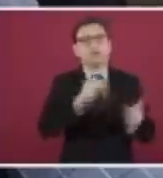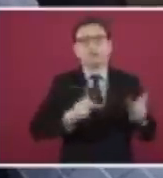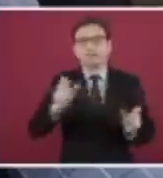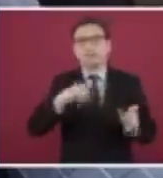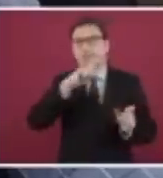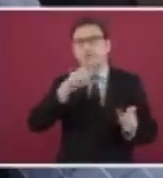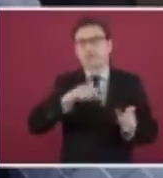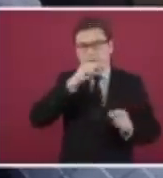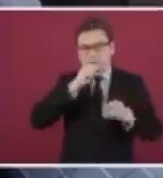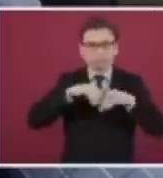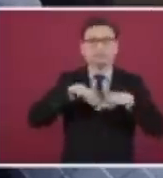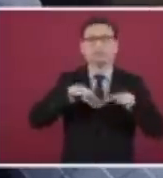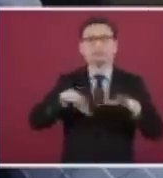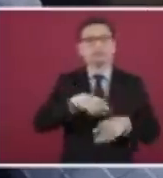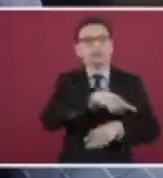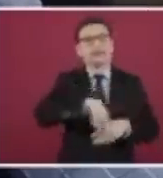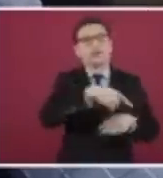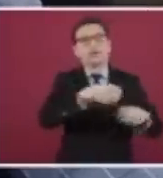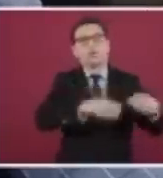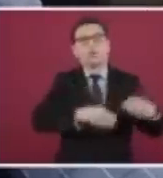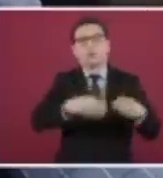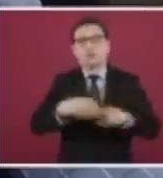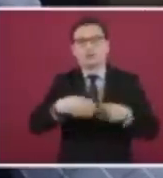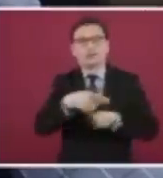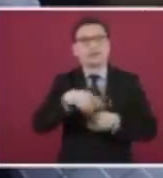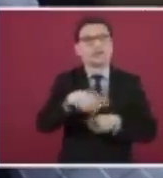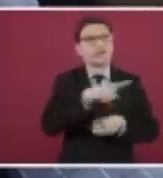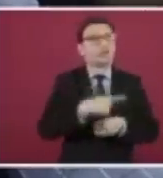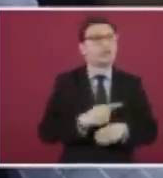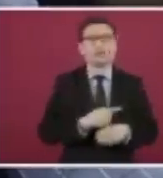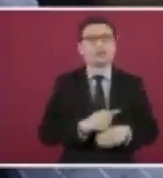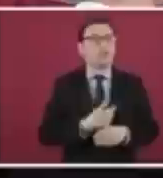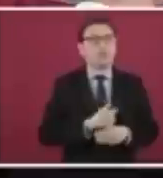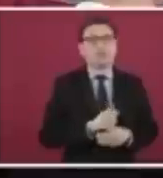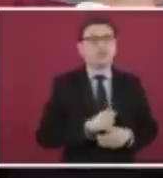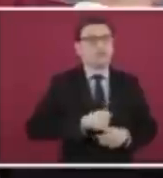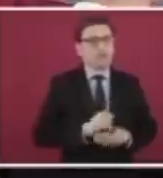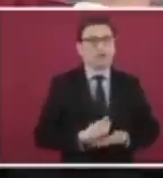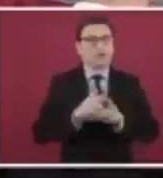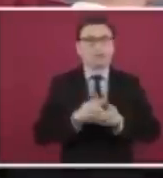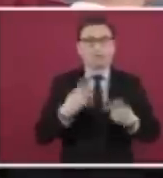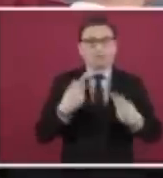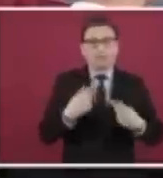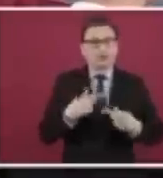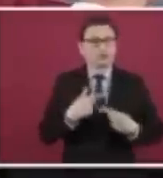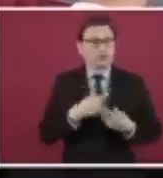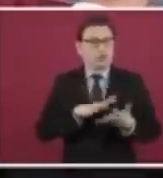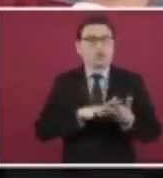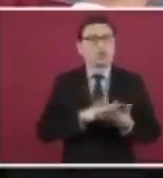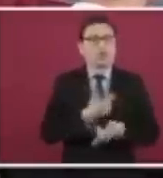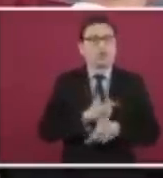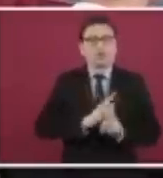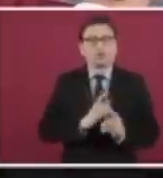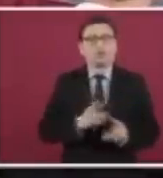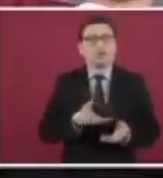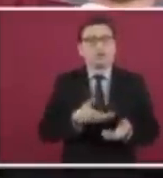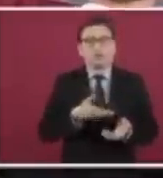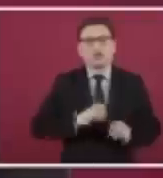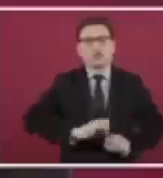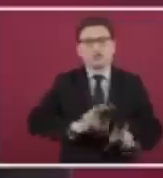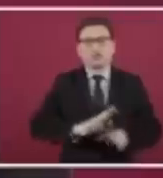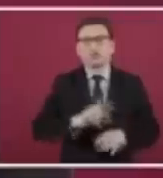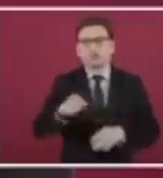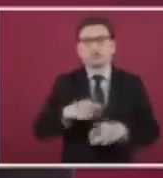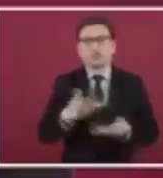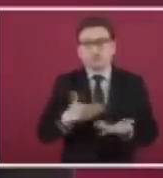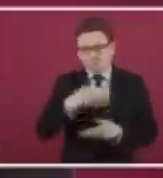divulgar o para revelar los jueces que se han convertido pues en facilitadores de que los delincuentes salgan de la cárcel. ¿Ya pensó cómo va a operar? ¿Va a